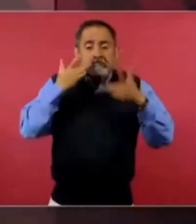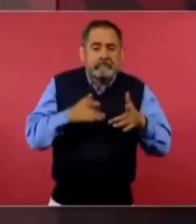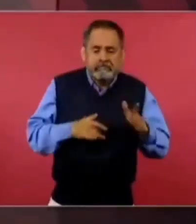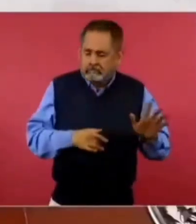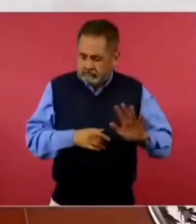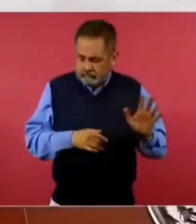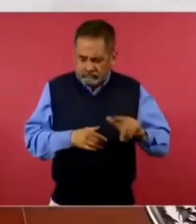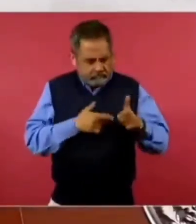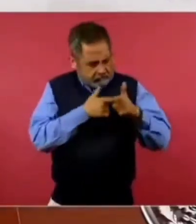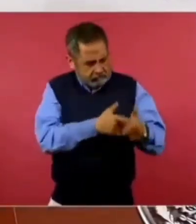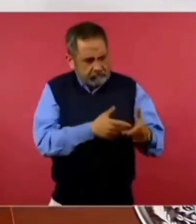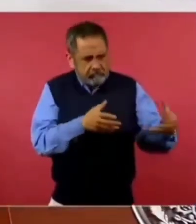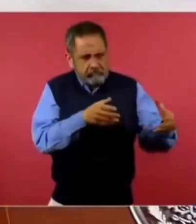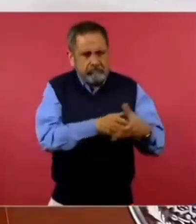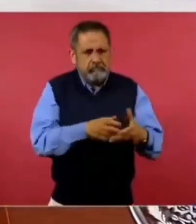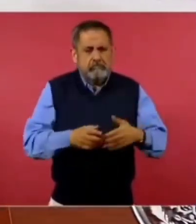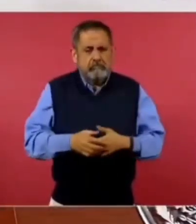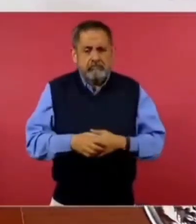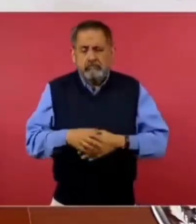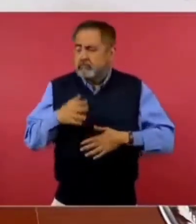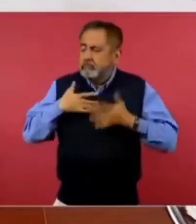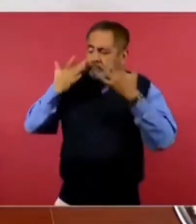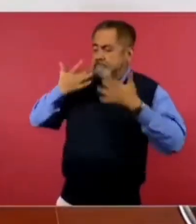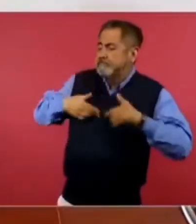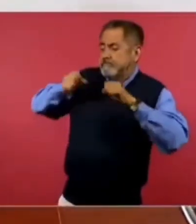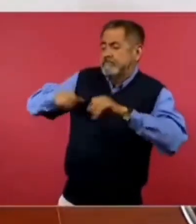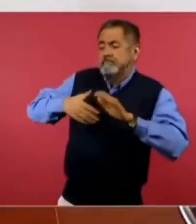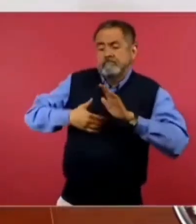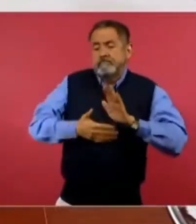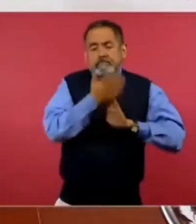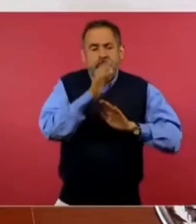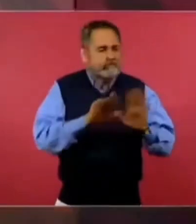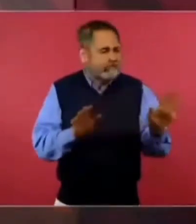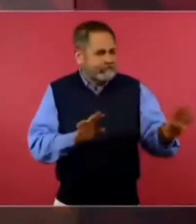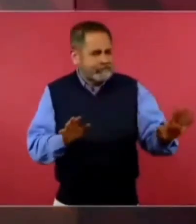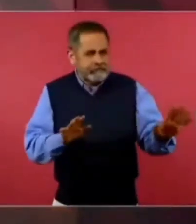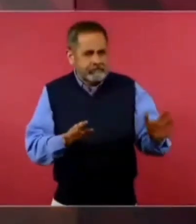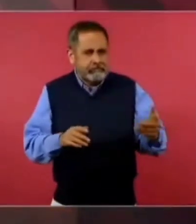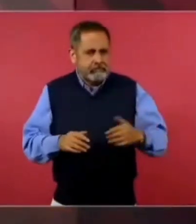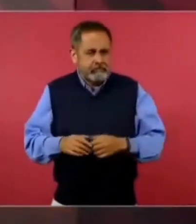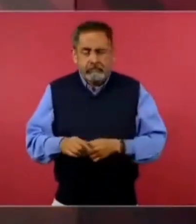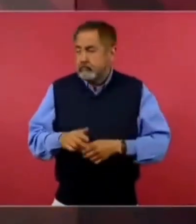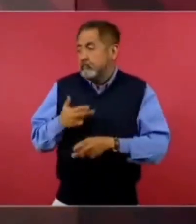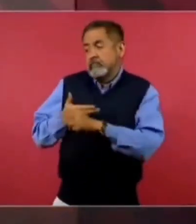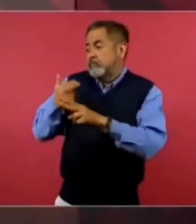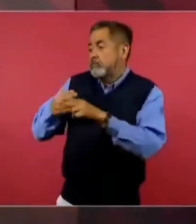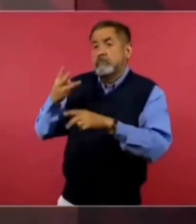dejemos nuestros cargos hasta dentro de 3 años. No,